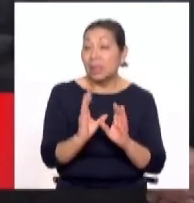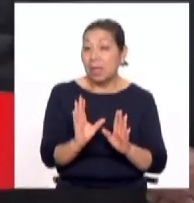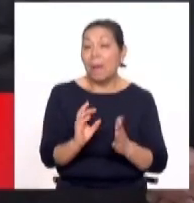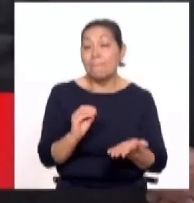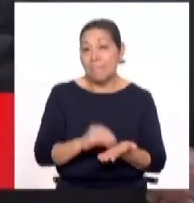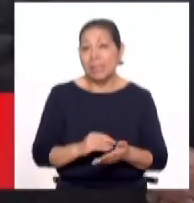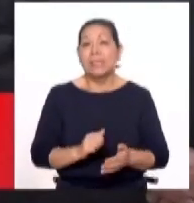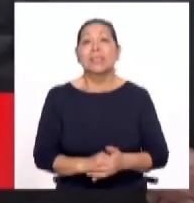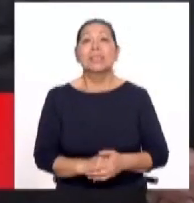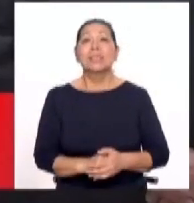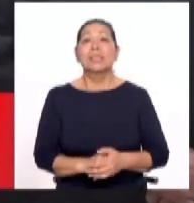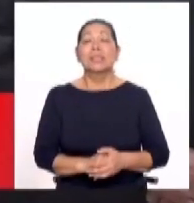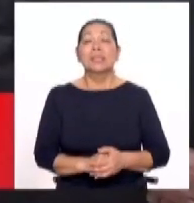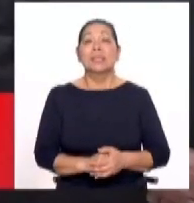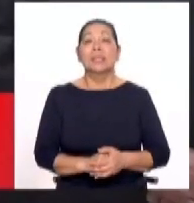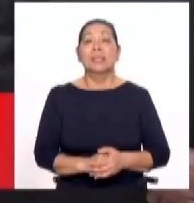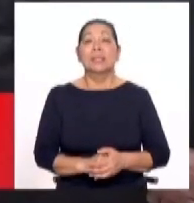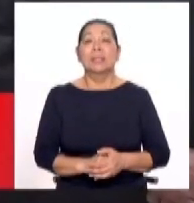más.